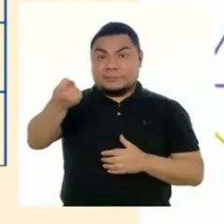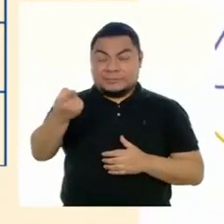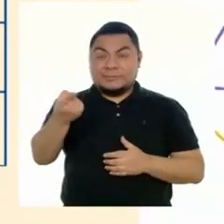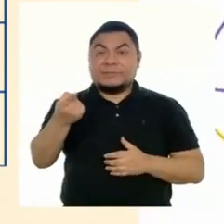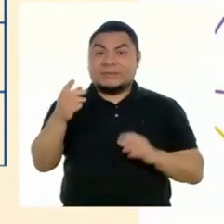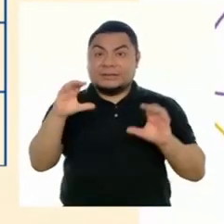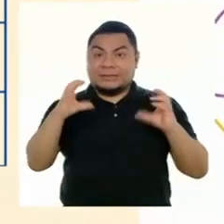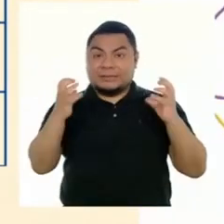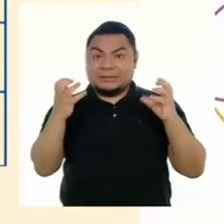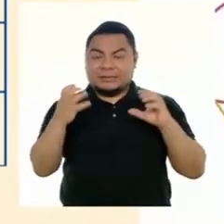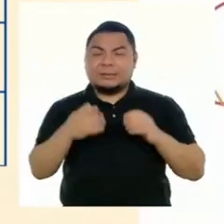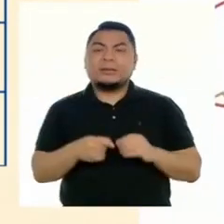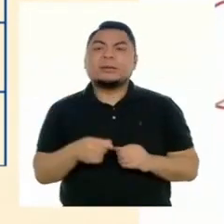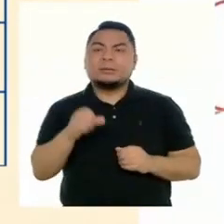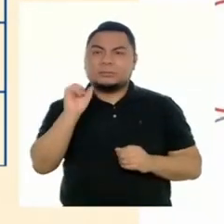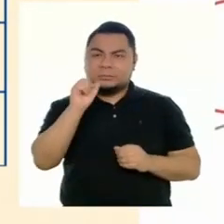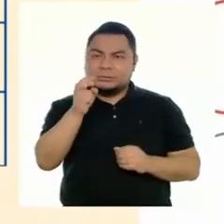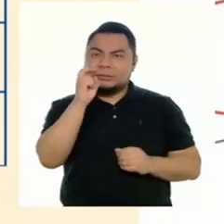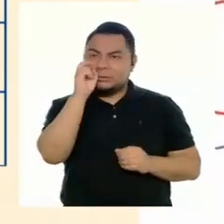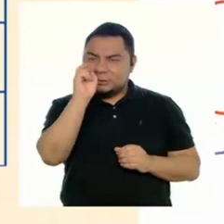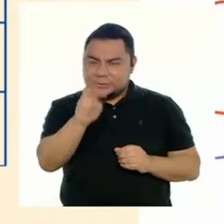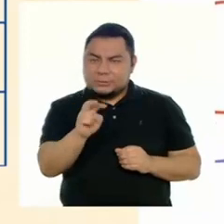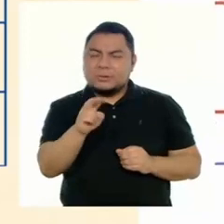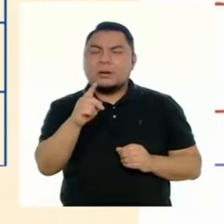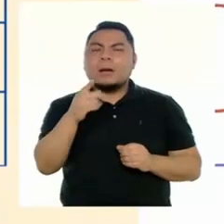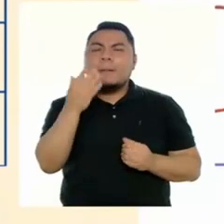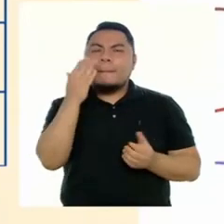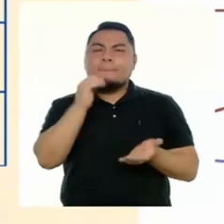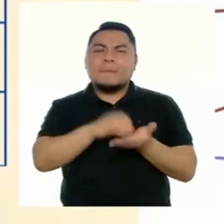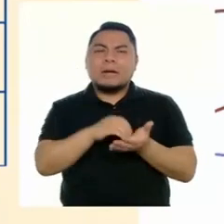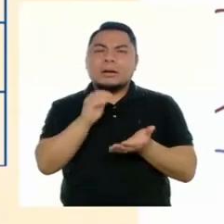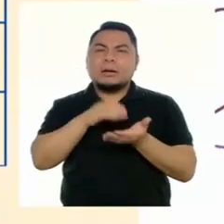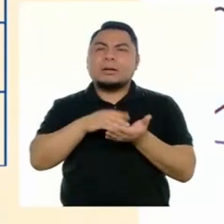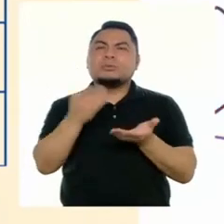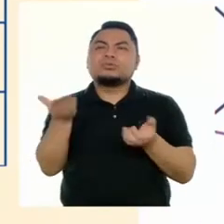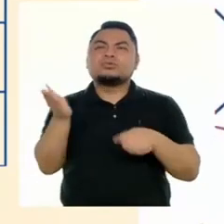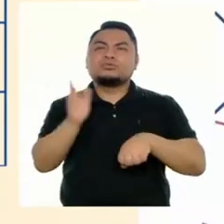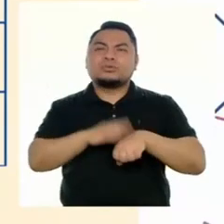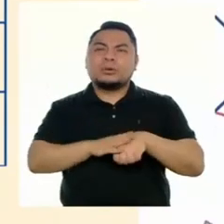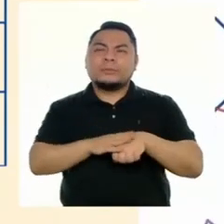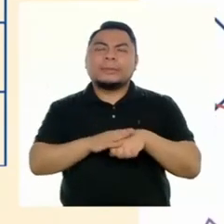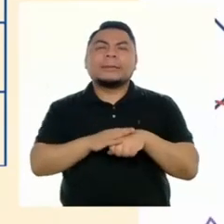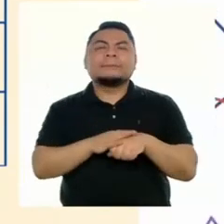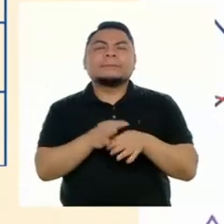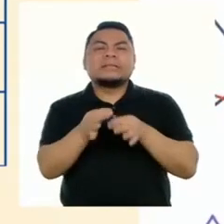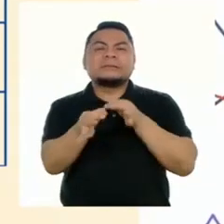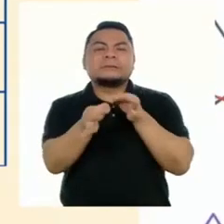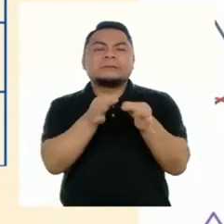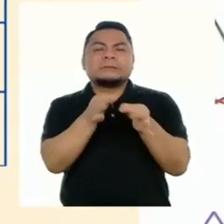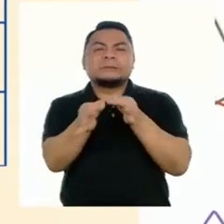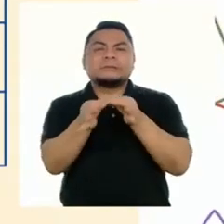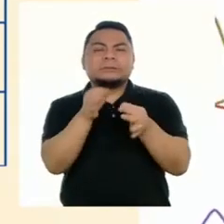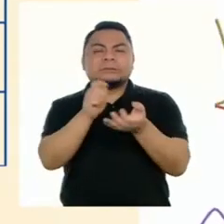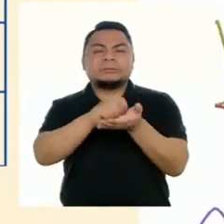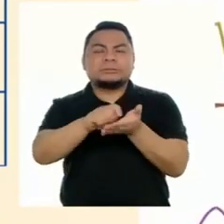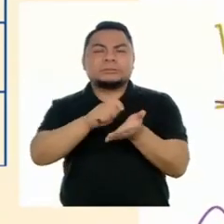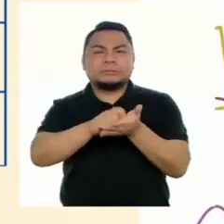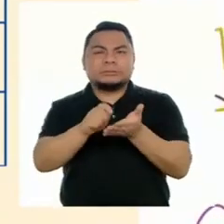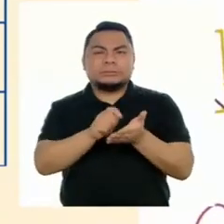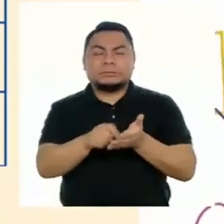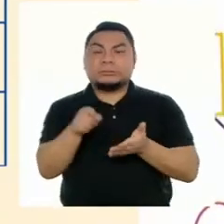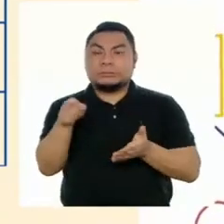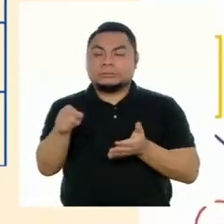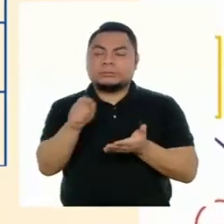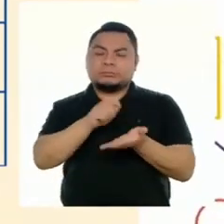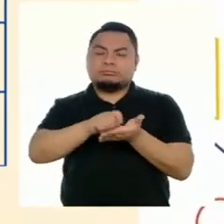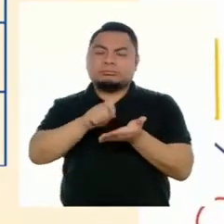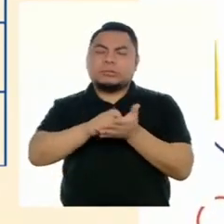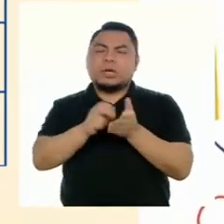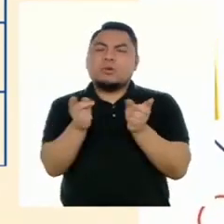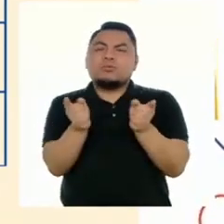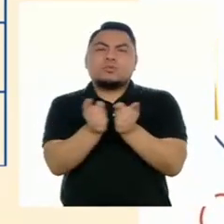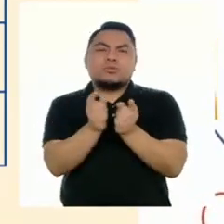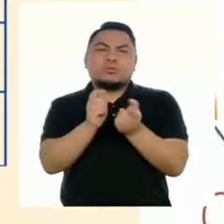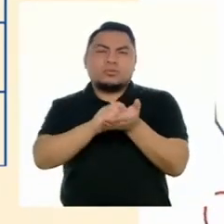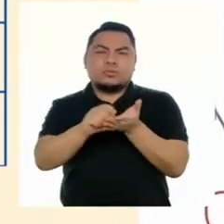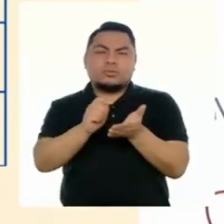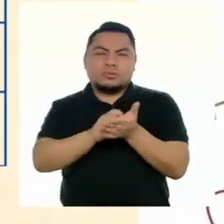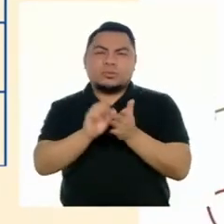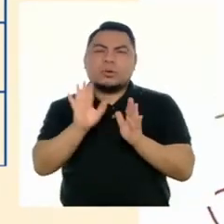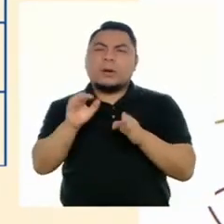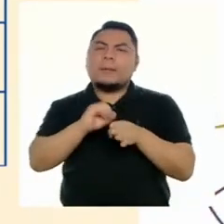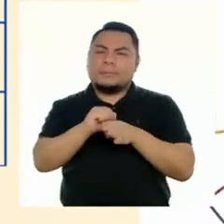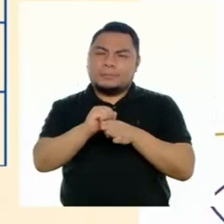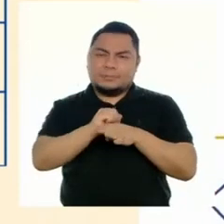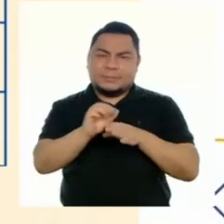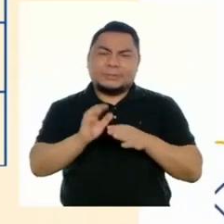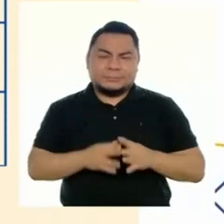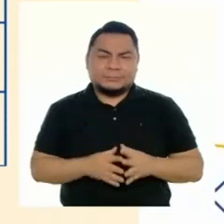programa conoceremos un poco más sobre los textos argumentativos y redactaremos un pequeño texto a modo